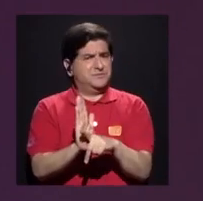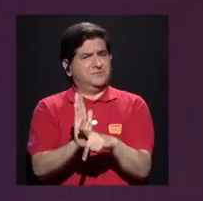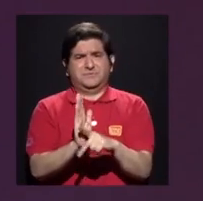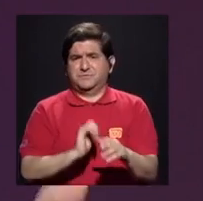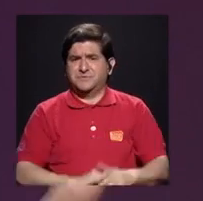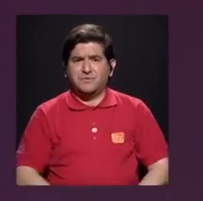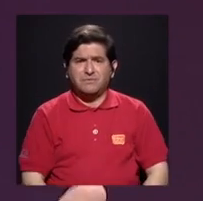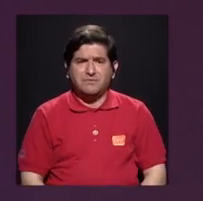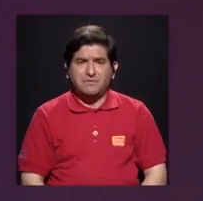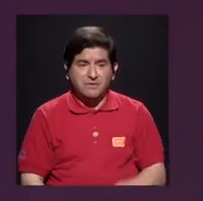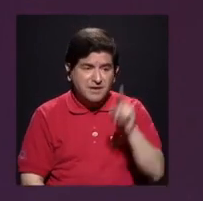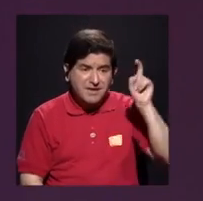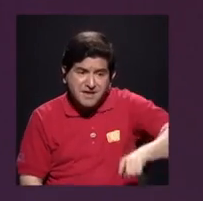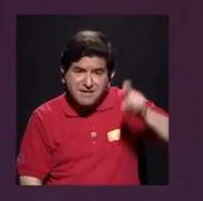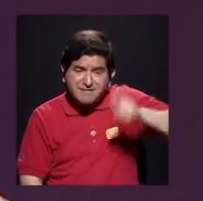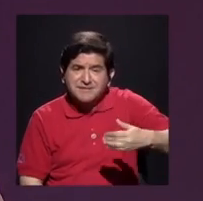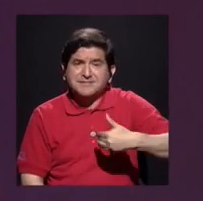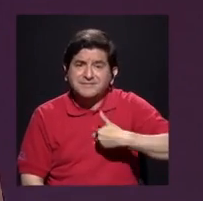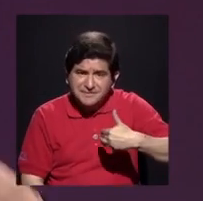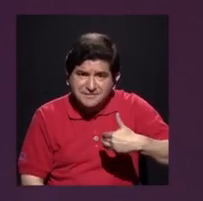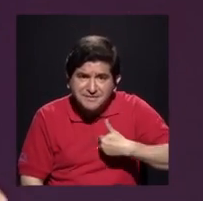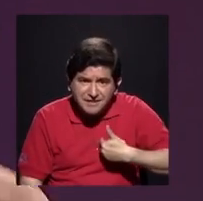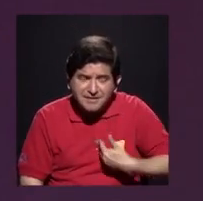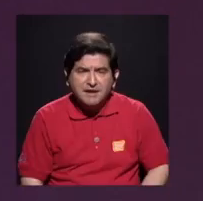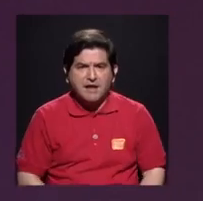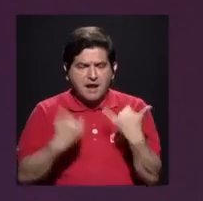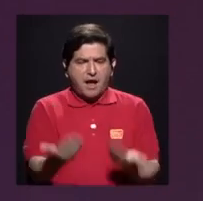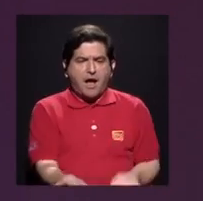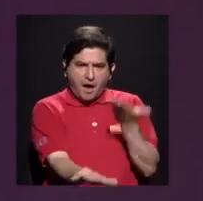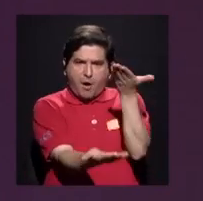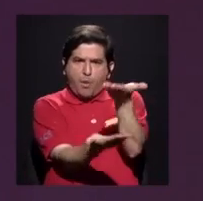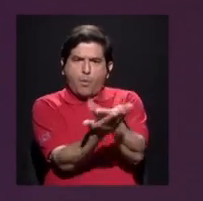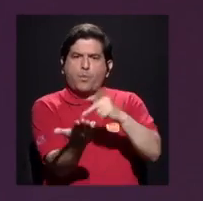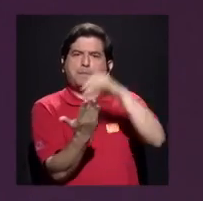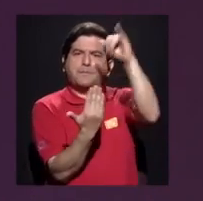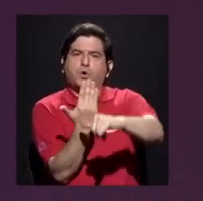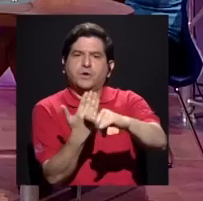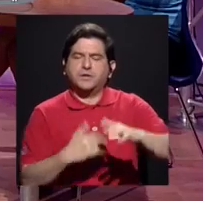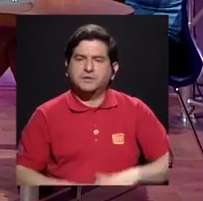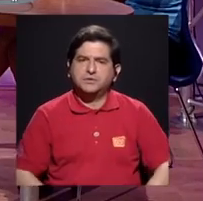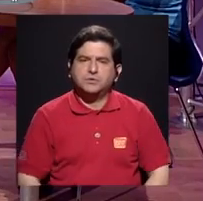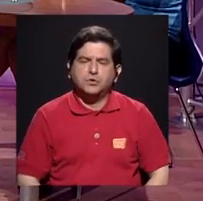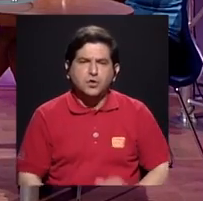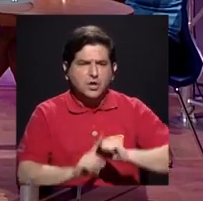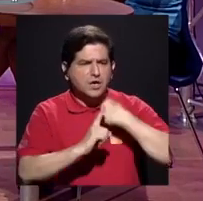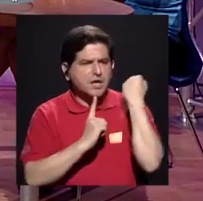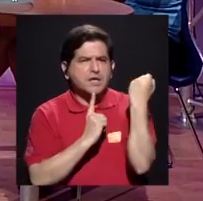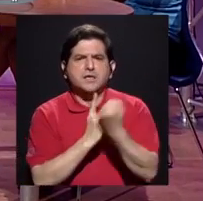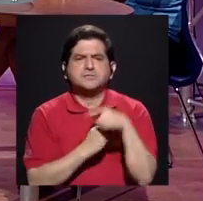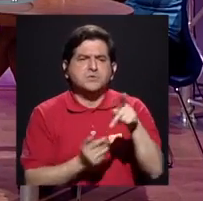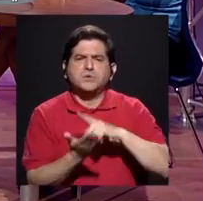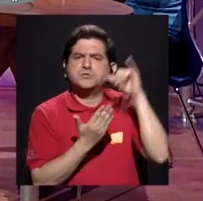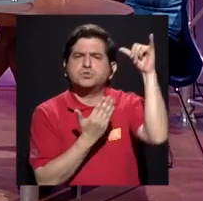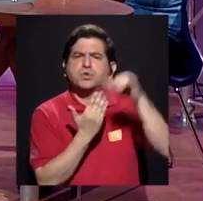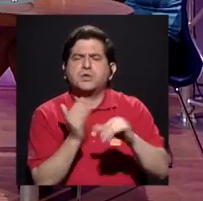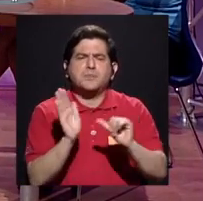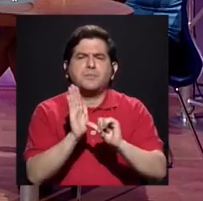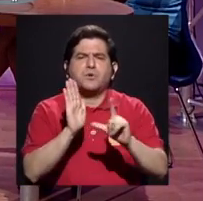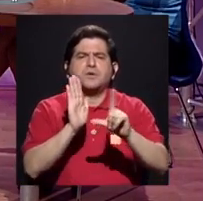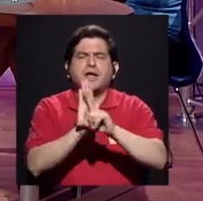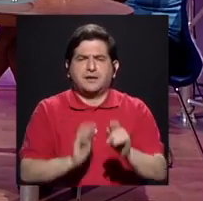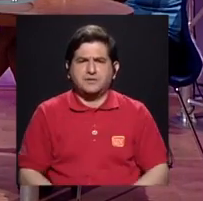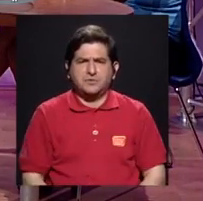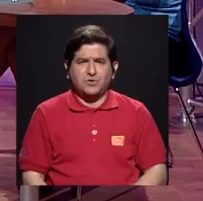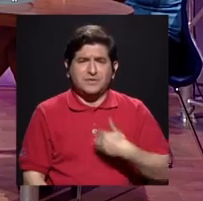y esa es la necesidad de que se está proponiendo en él cuál es la situación de ese proyecto de la asamblea nos